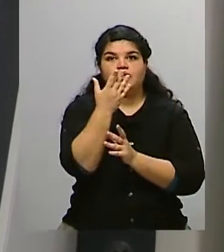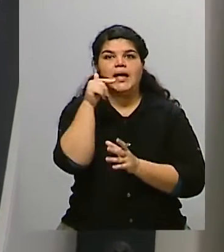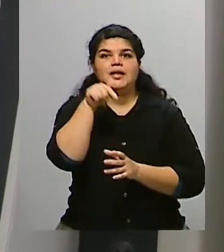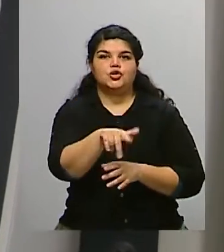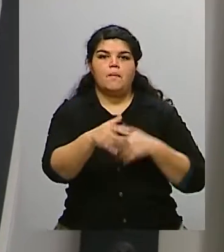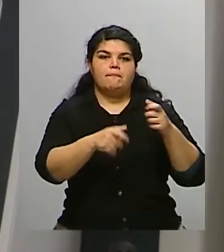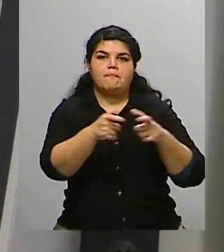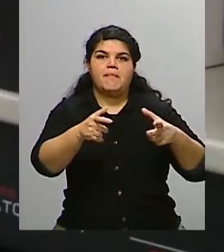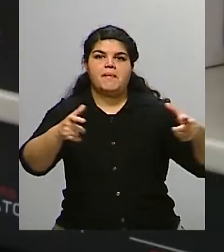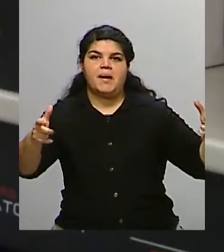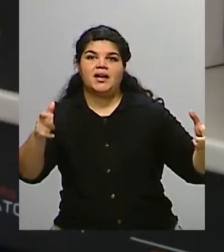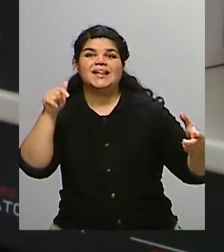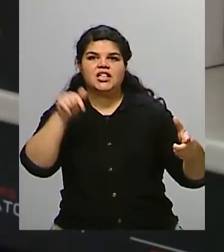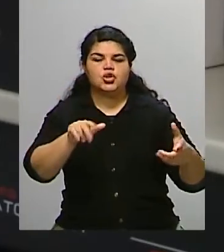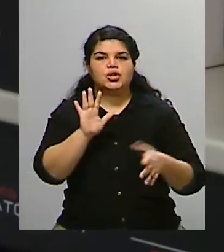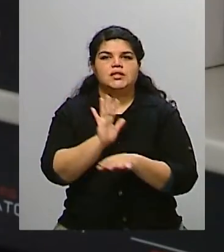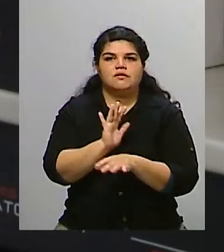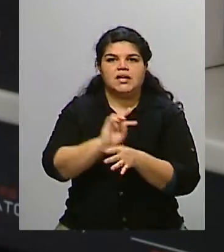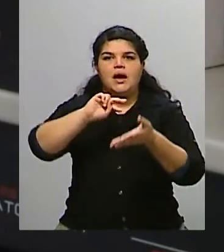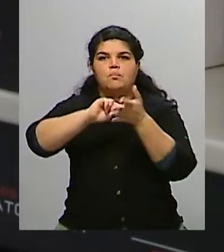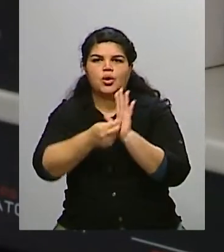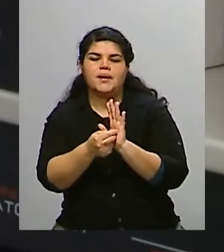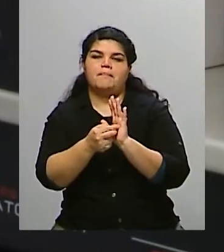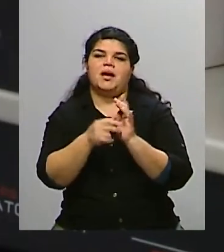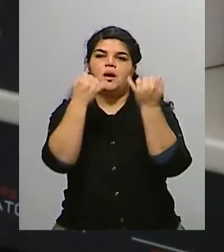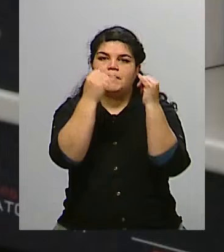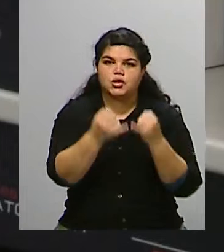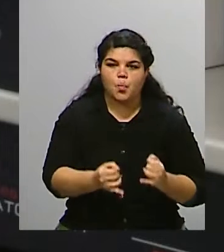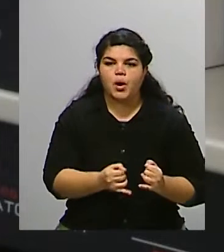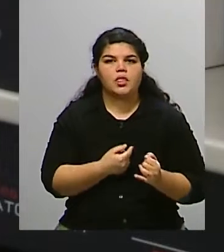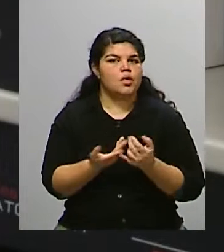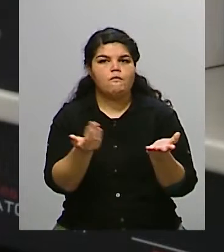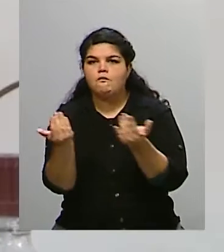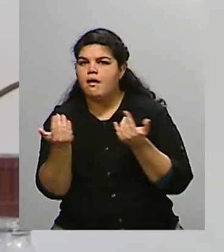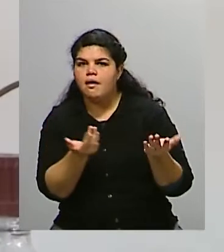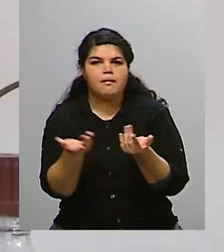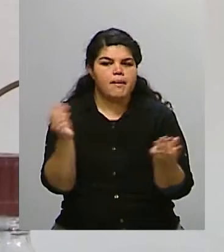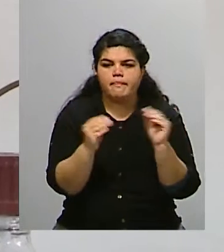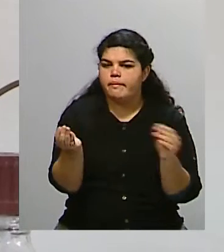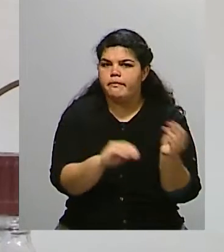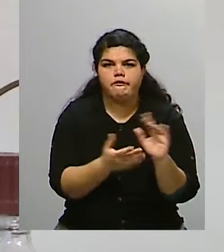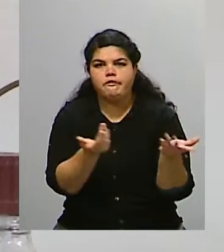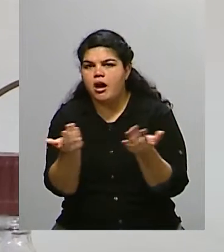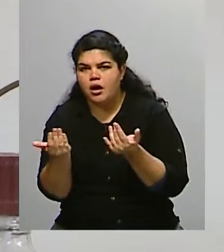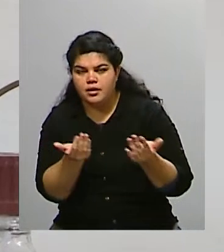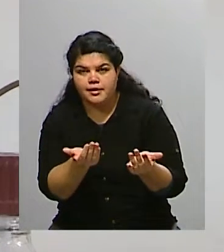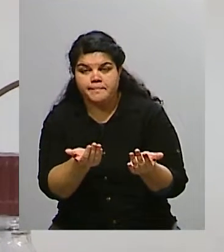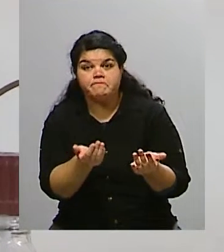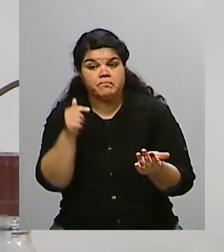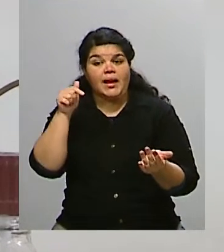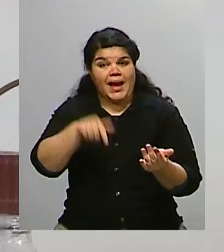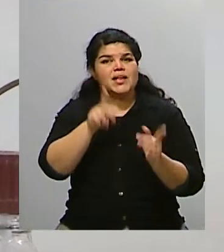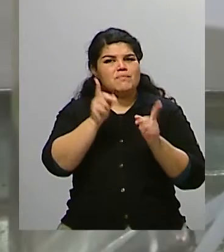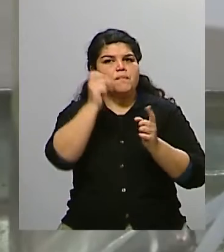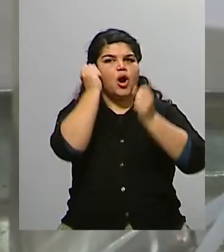dificultad que se está viendo hoy por hoy en los presupuestos de salud. Claro. Entonces, eso es lo que viene a apuntar la